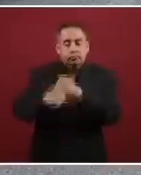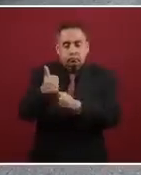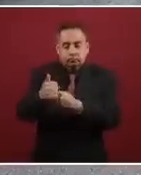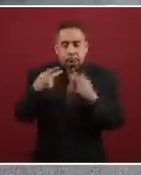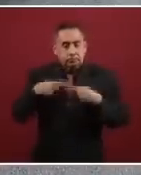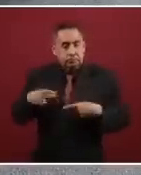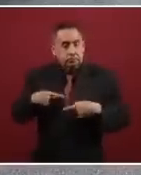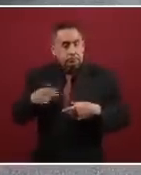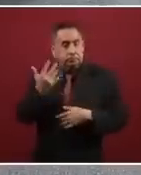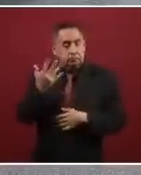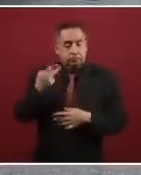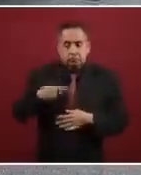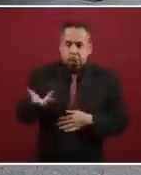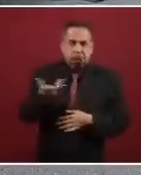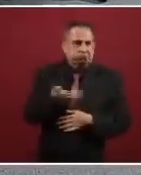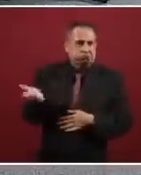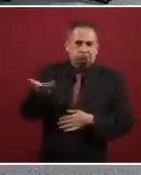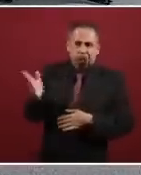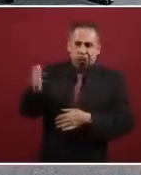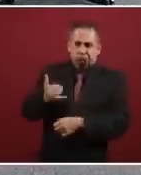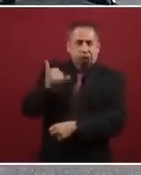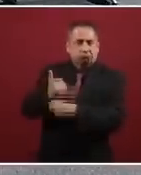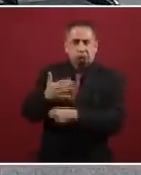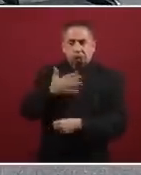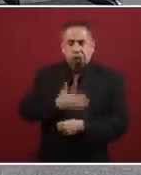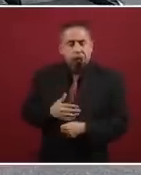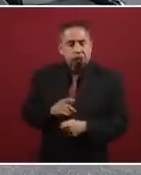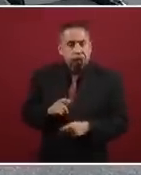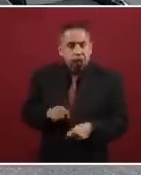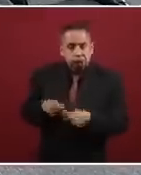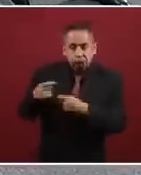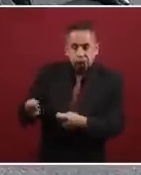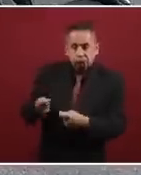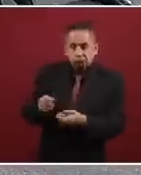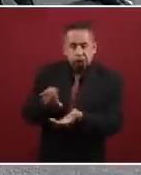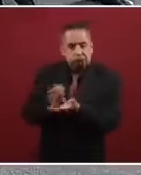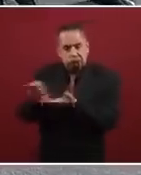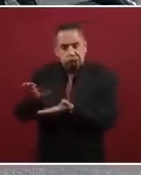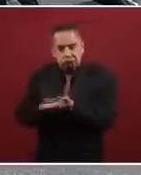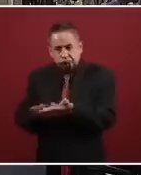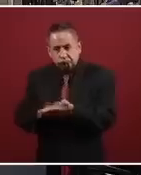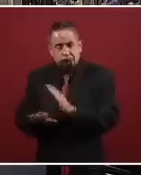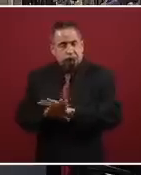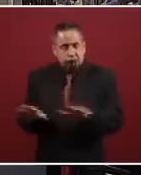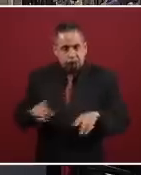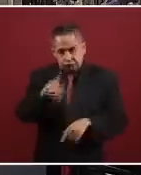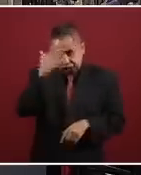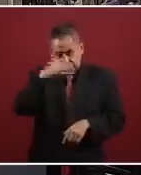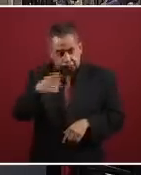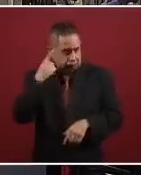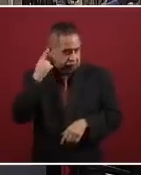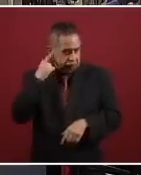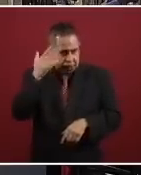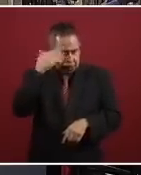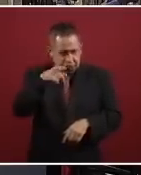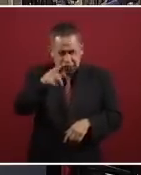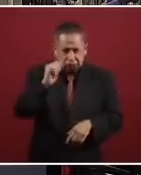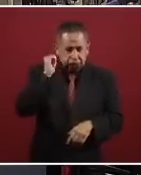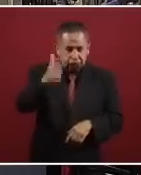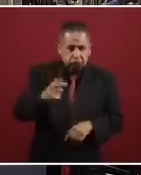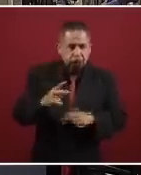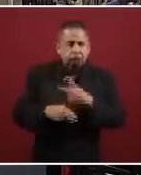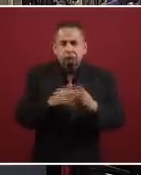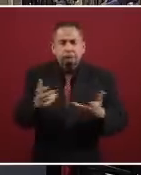trabajadores que fueron despedidos injustamente, incluso no se le están dando las indemnizaciones, si usted ya tenía conocimiento de este caso y qué se